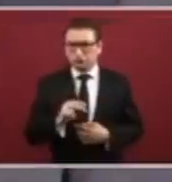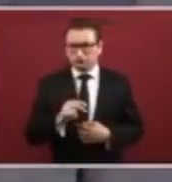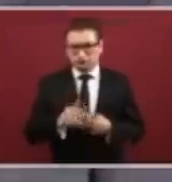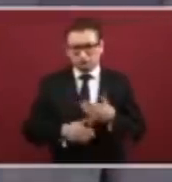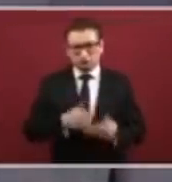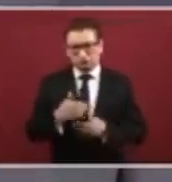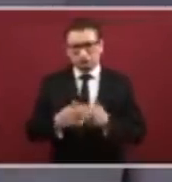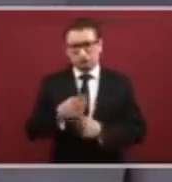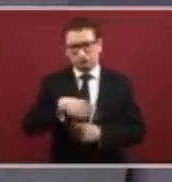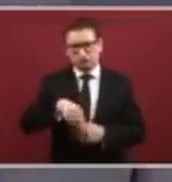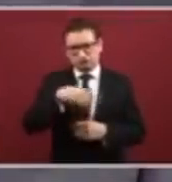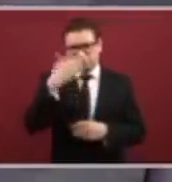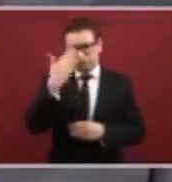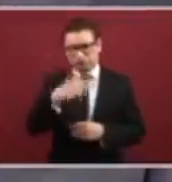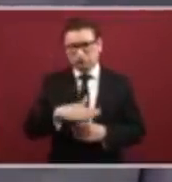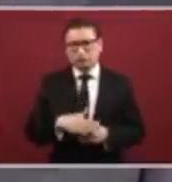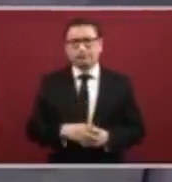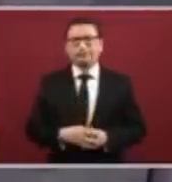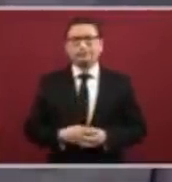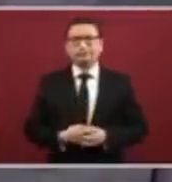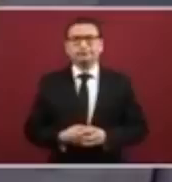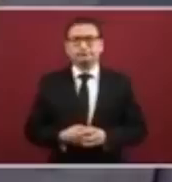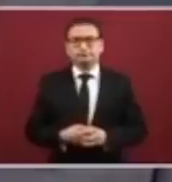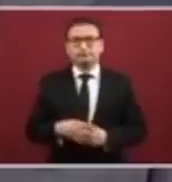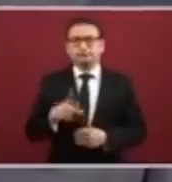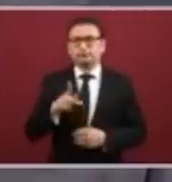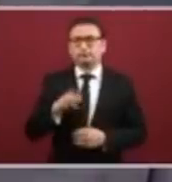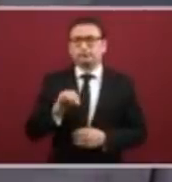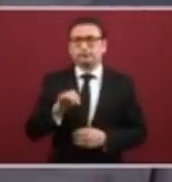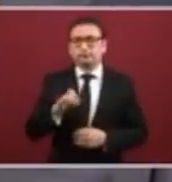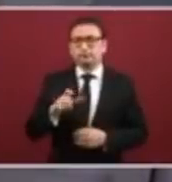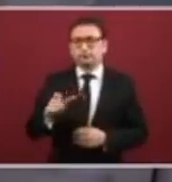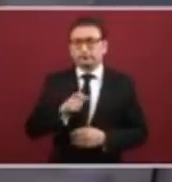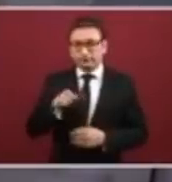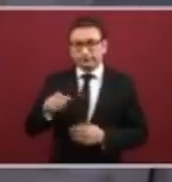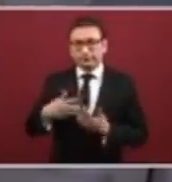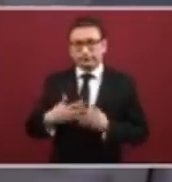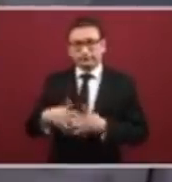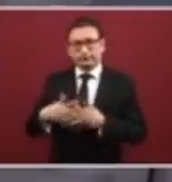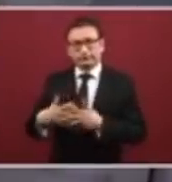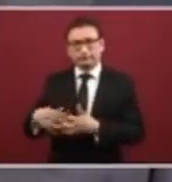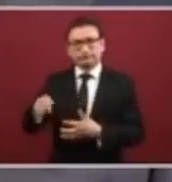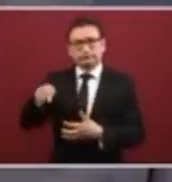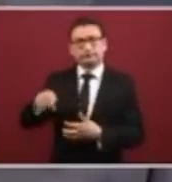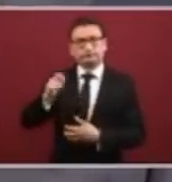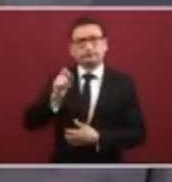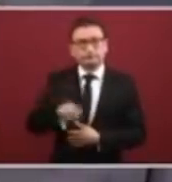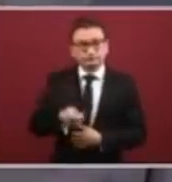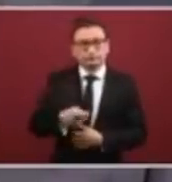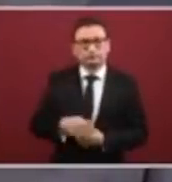saber de que Pemex es una empresa en